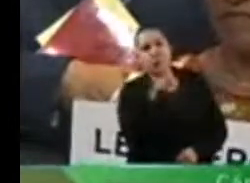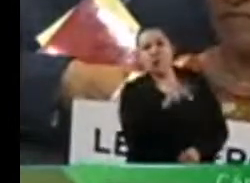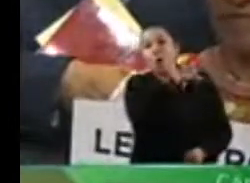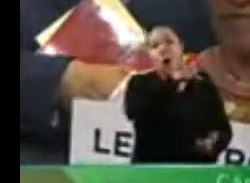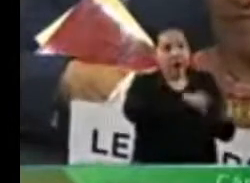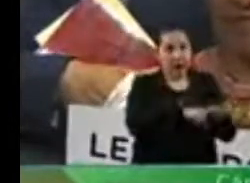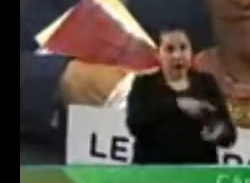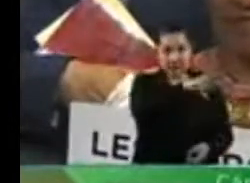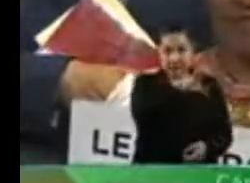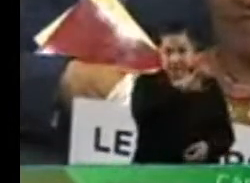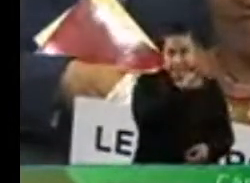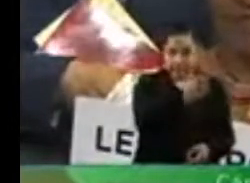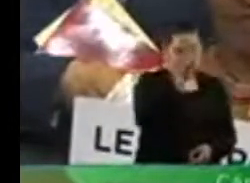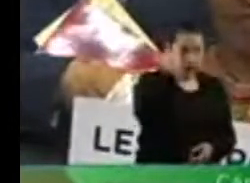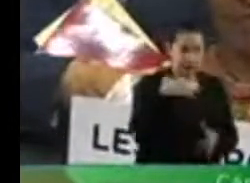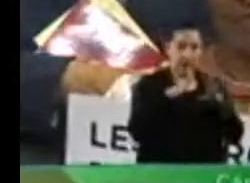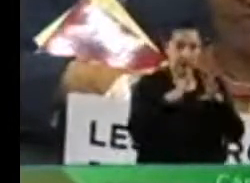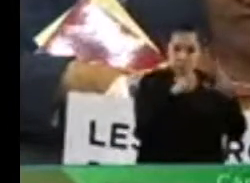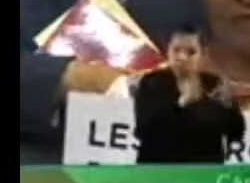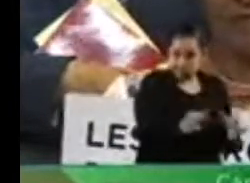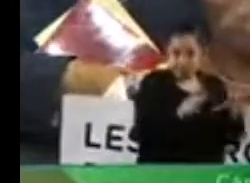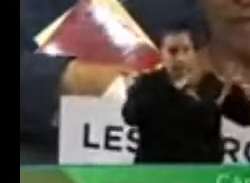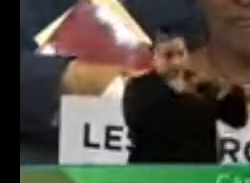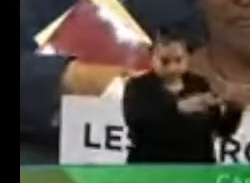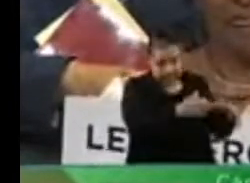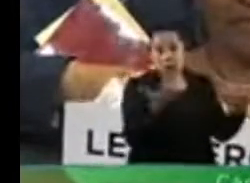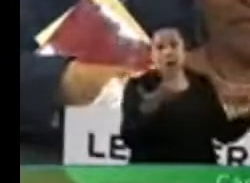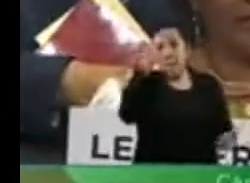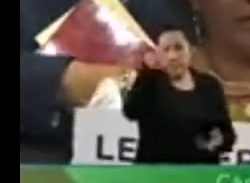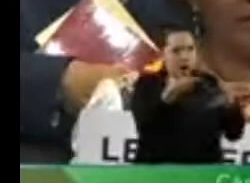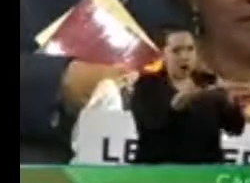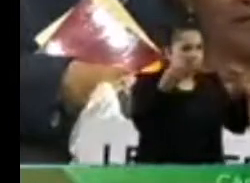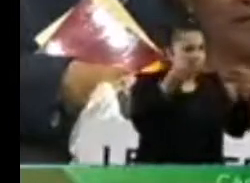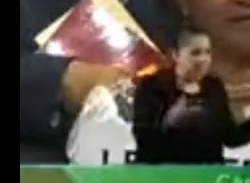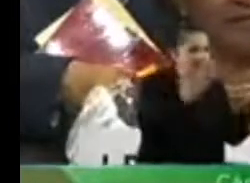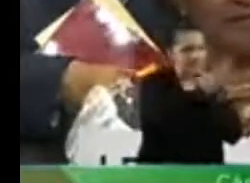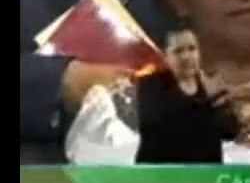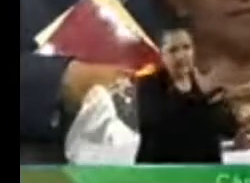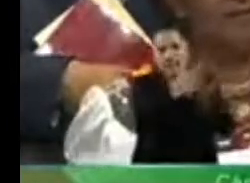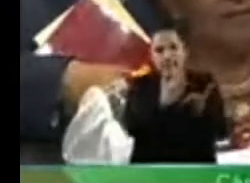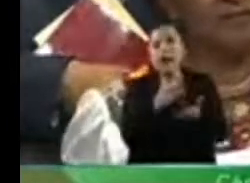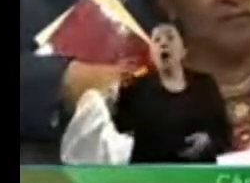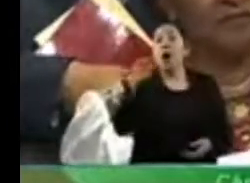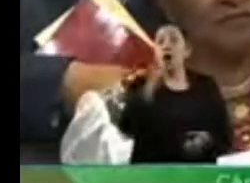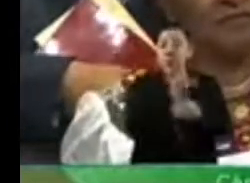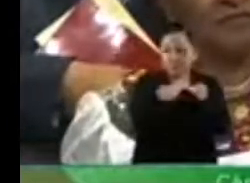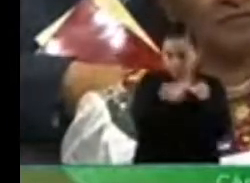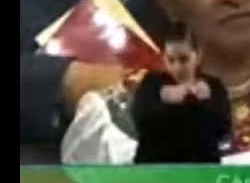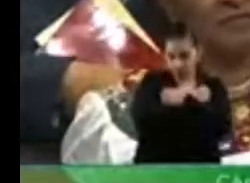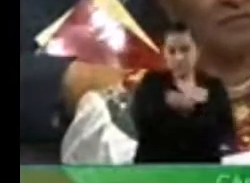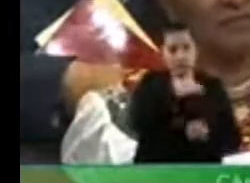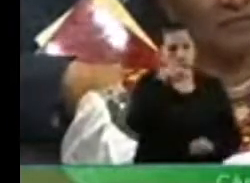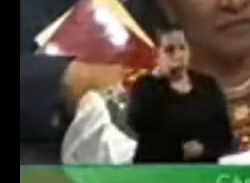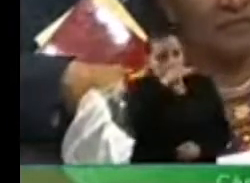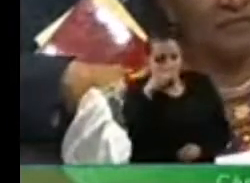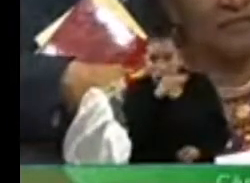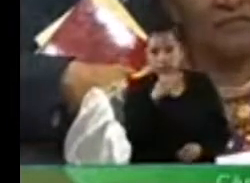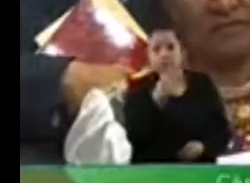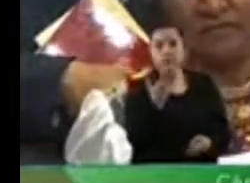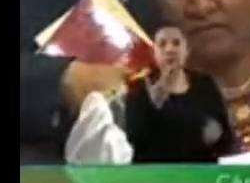creación de Comisión Federal de Electricidad, contra el reparto agrario, contra la educación pública, laica y gratuita.